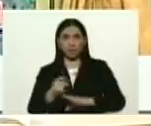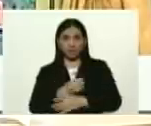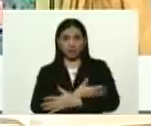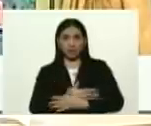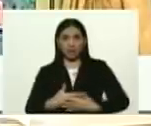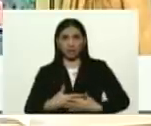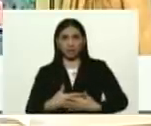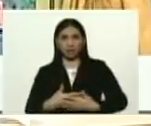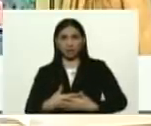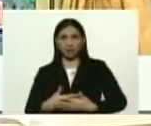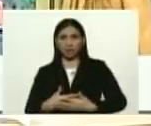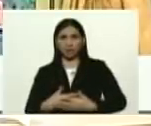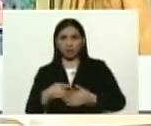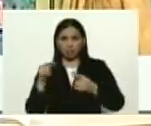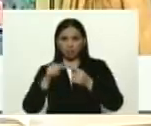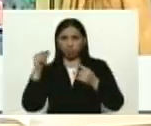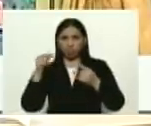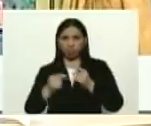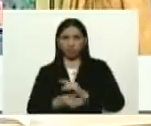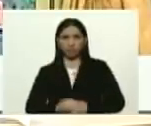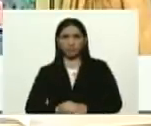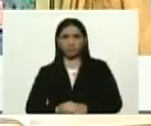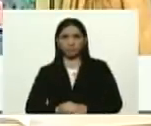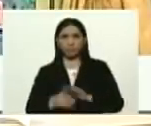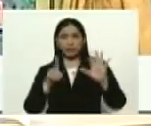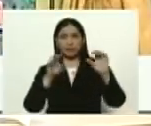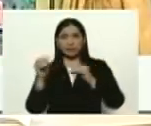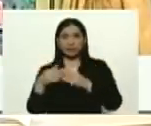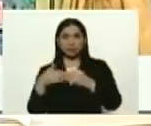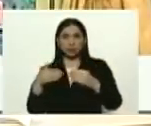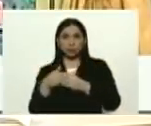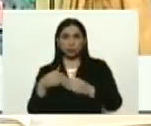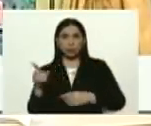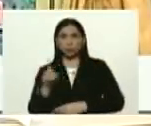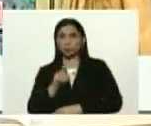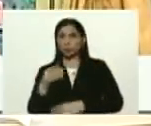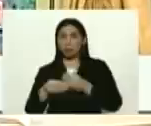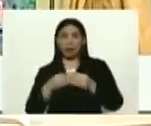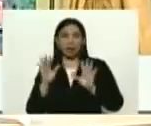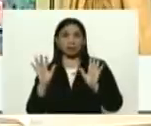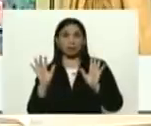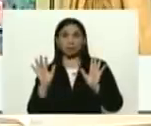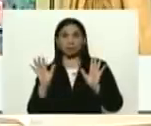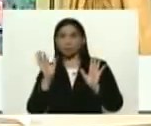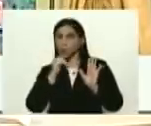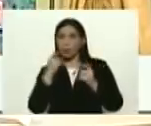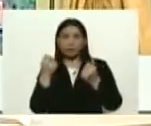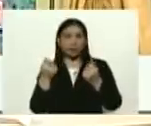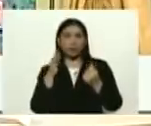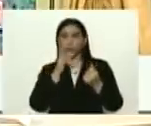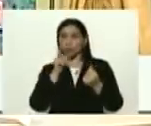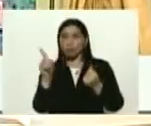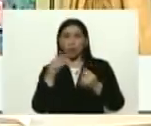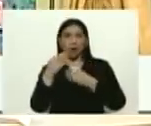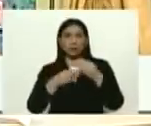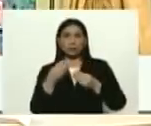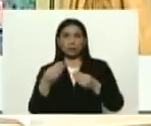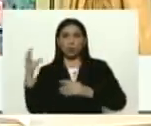que le sacan la sangre aquí en el dedito. $60, si no, no se la hacen. En Colombia,